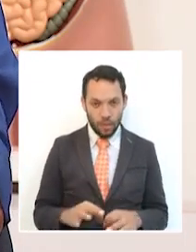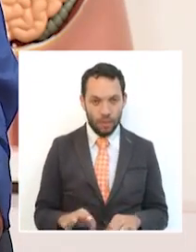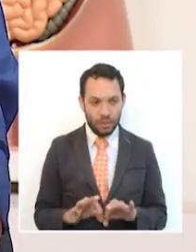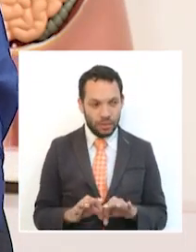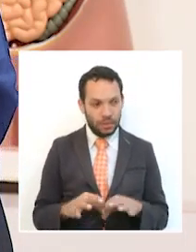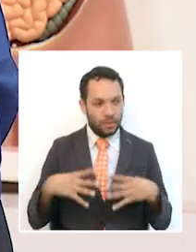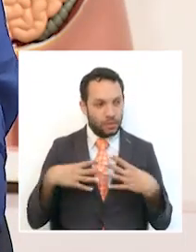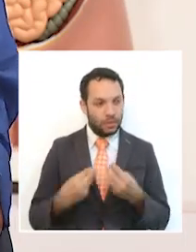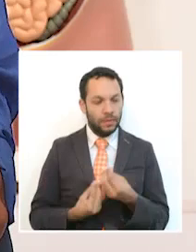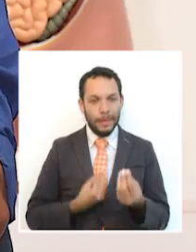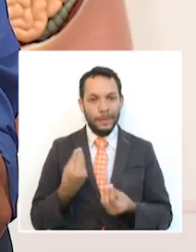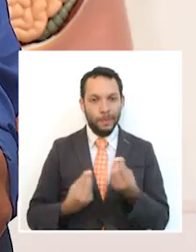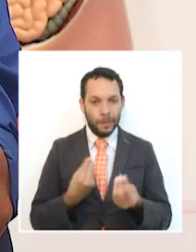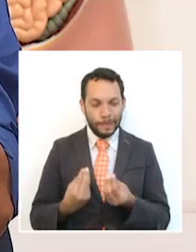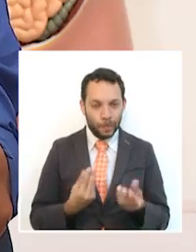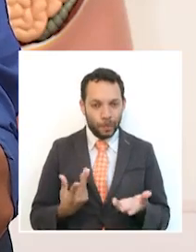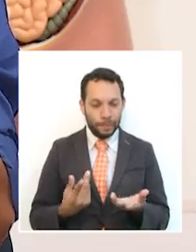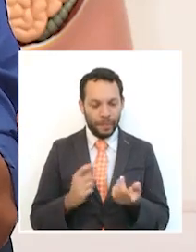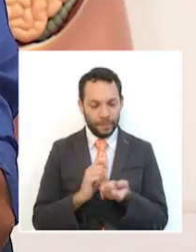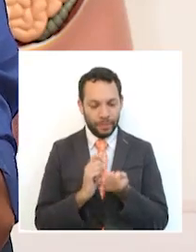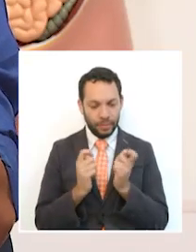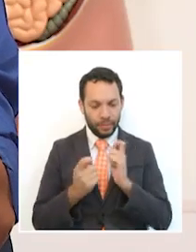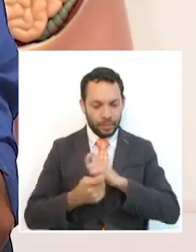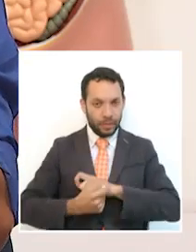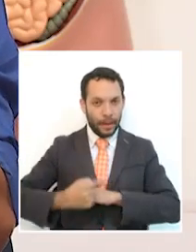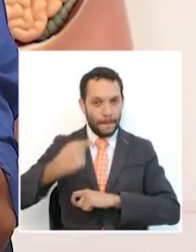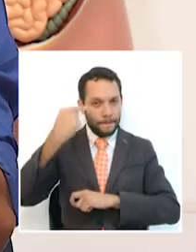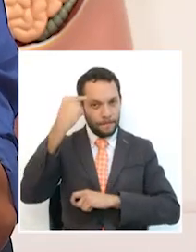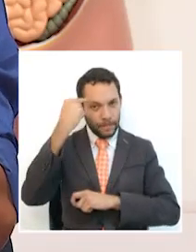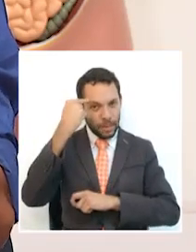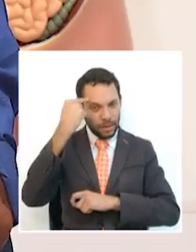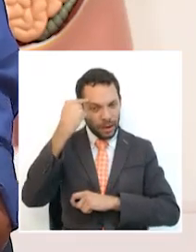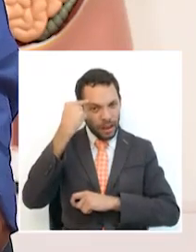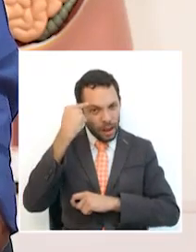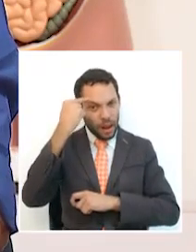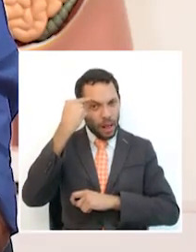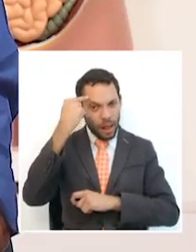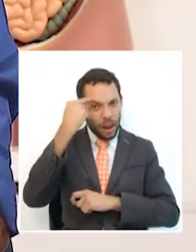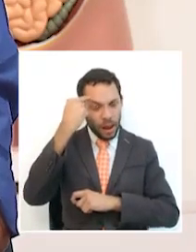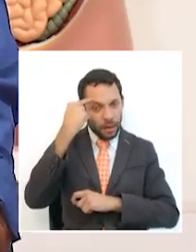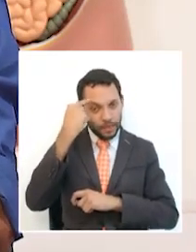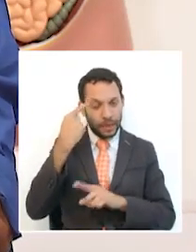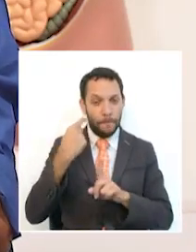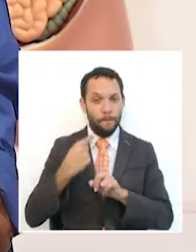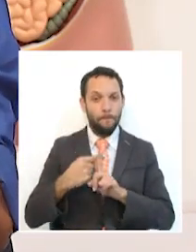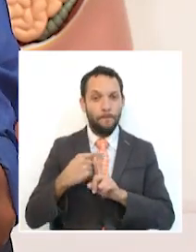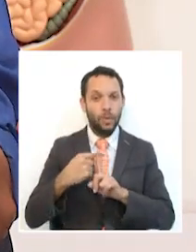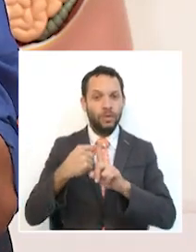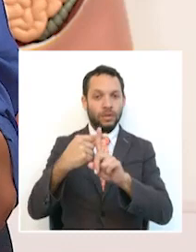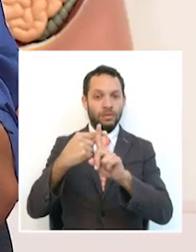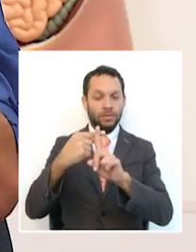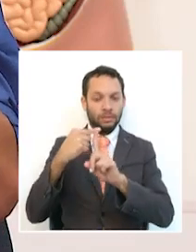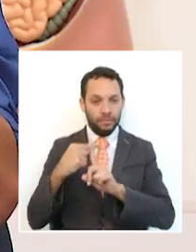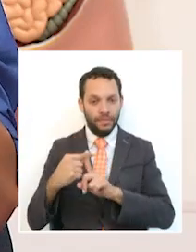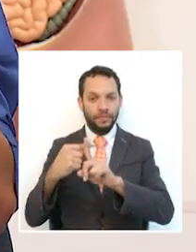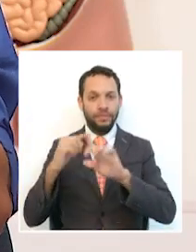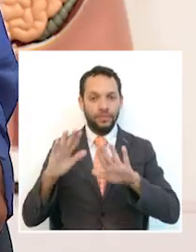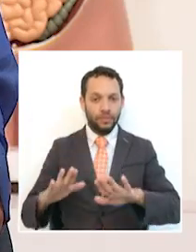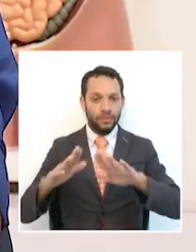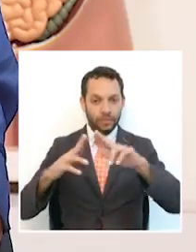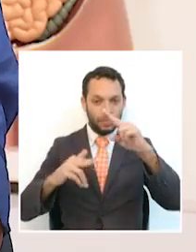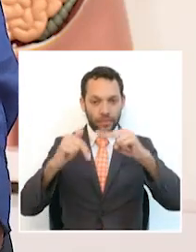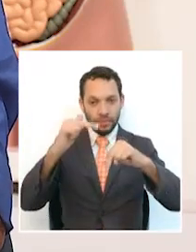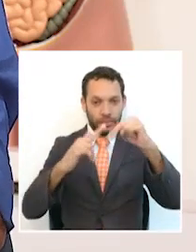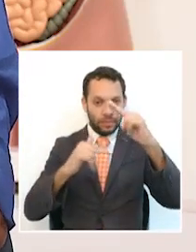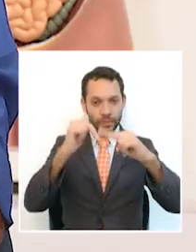hablamos de qué necesitamos trabajar fuertemente en el pensamiento para que haya una buena armonía